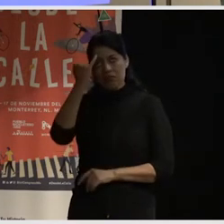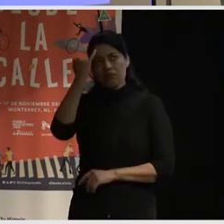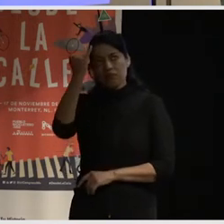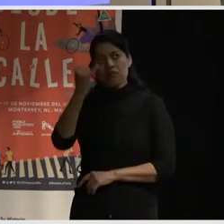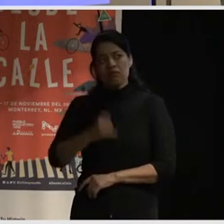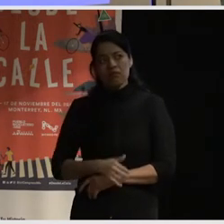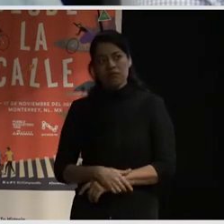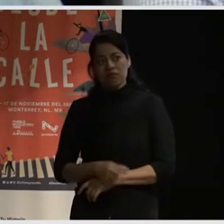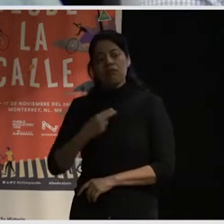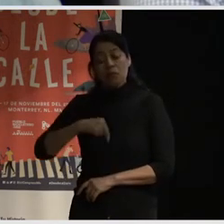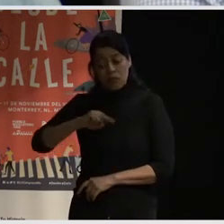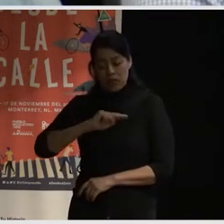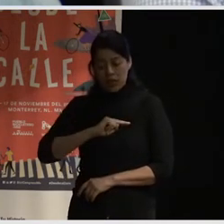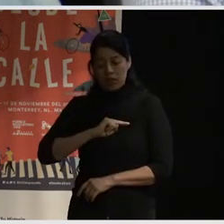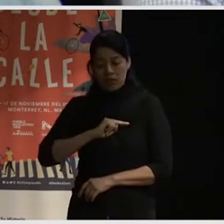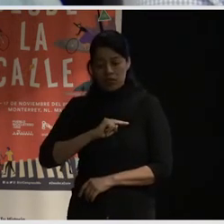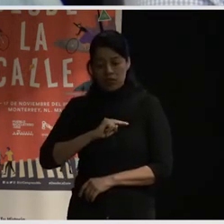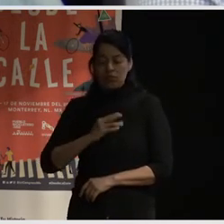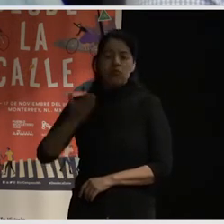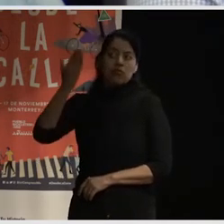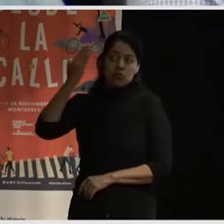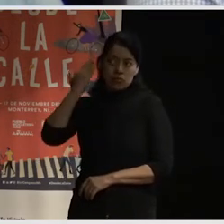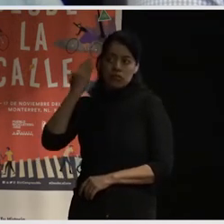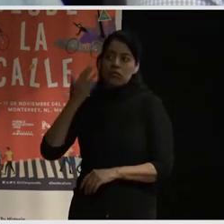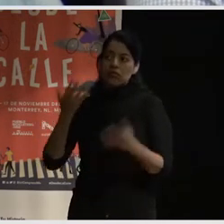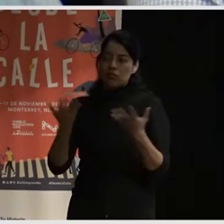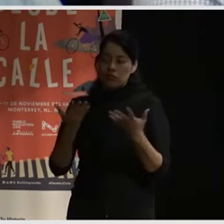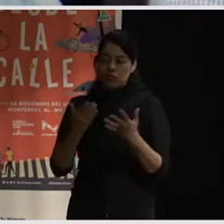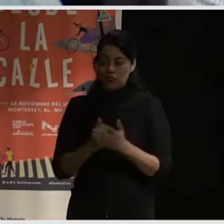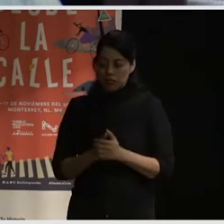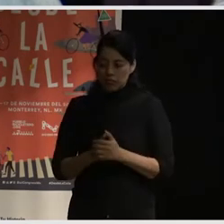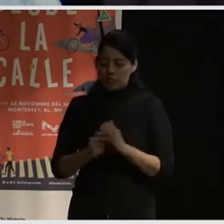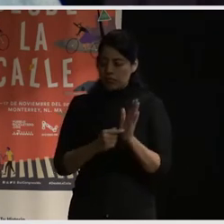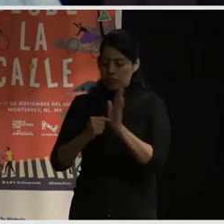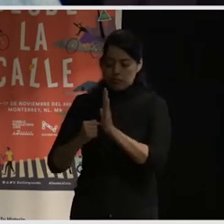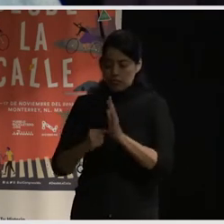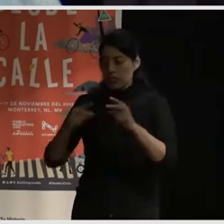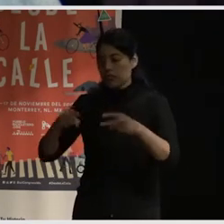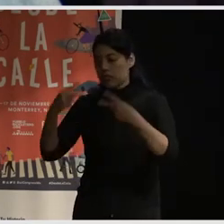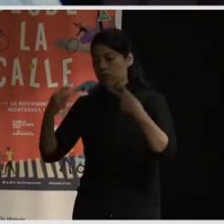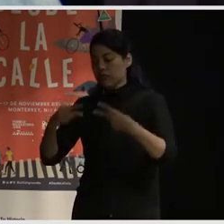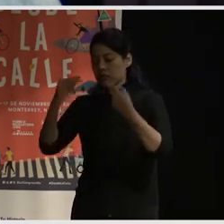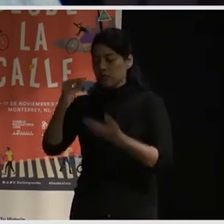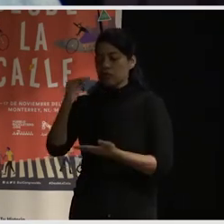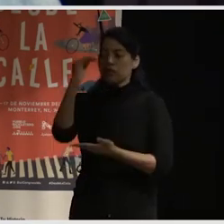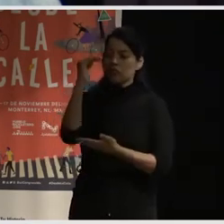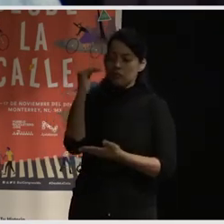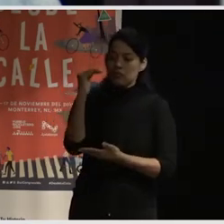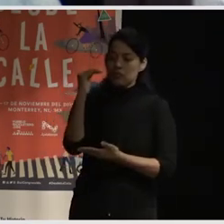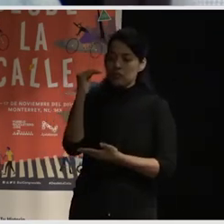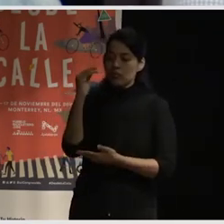de hecho nosotros en algún momento hicimos como parte de la campaña empezamos a vender botellas de aire